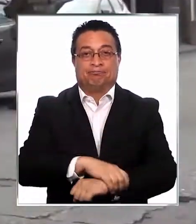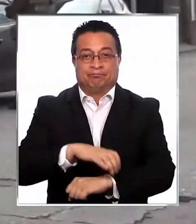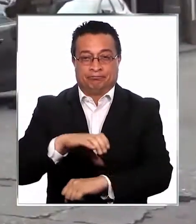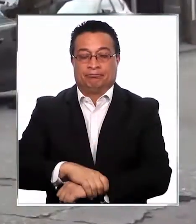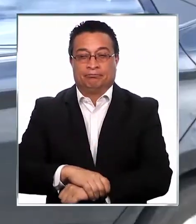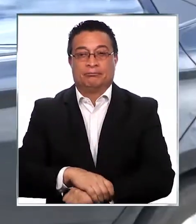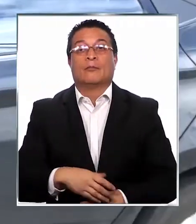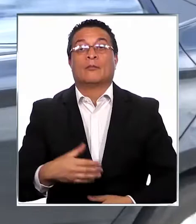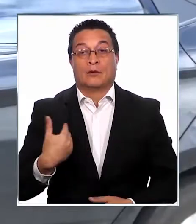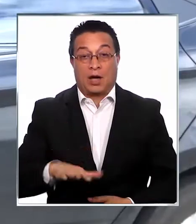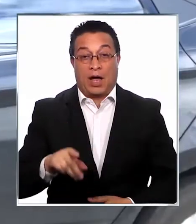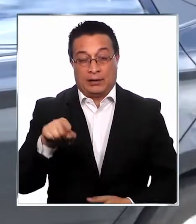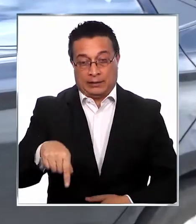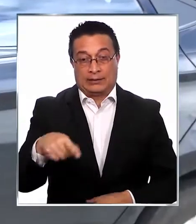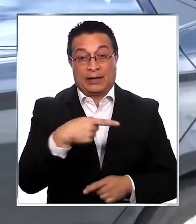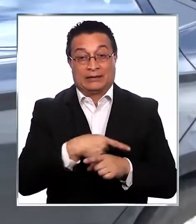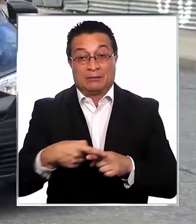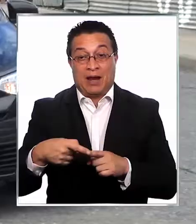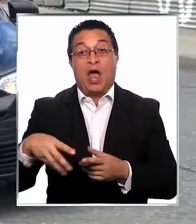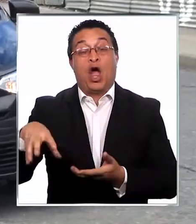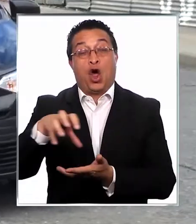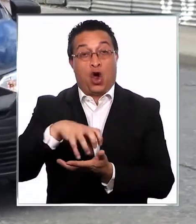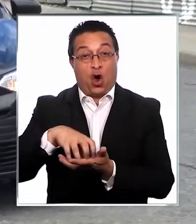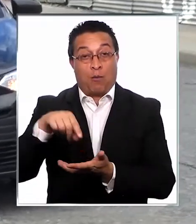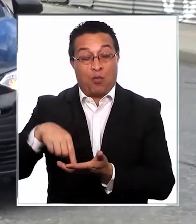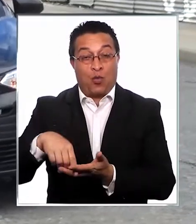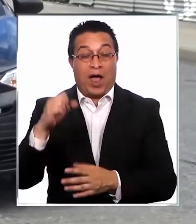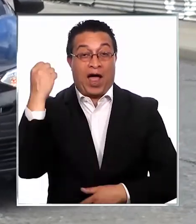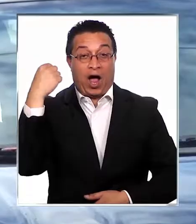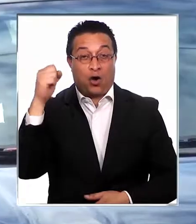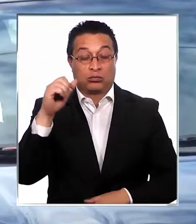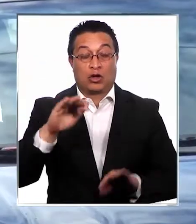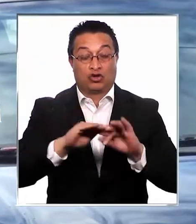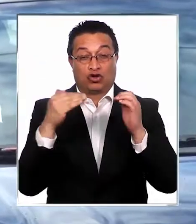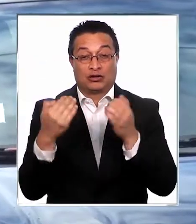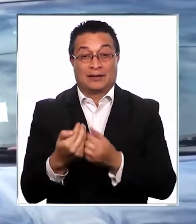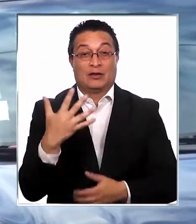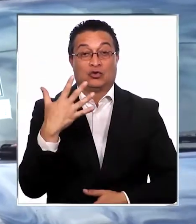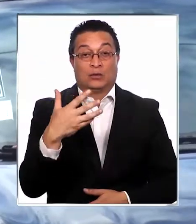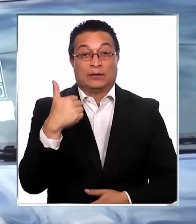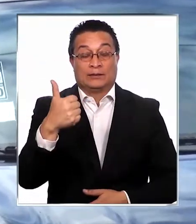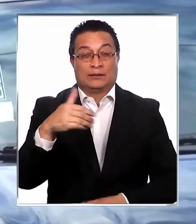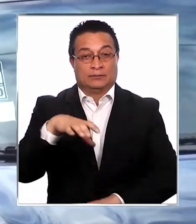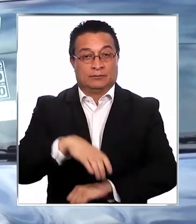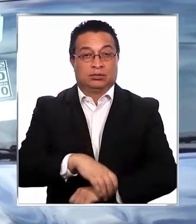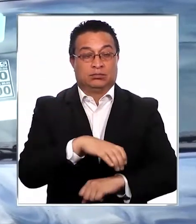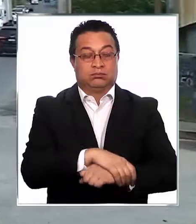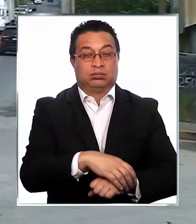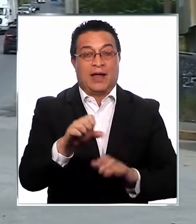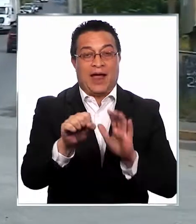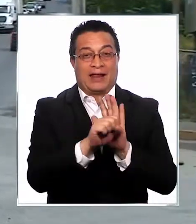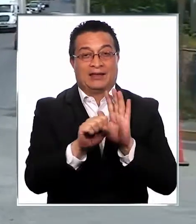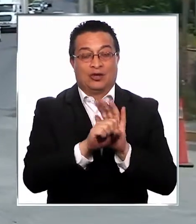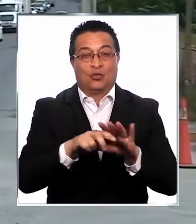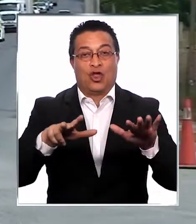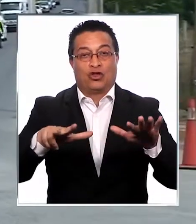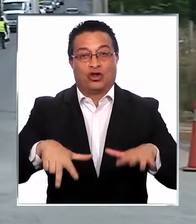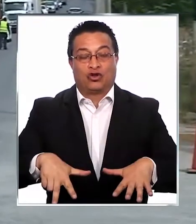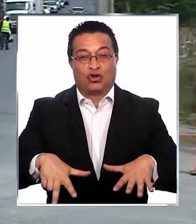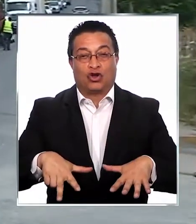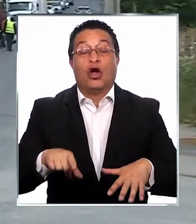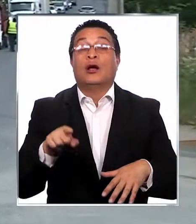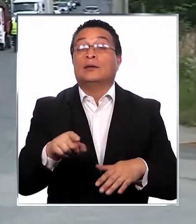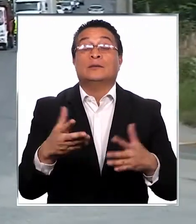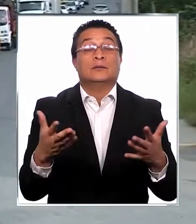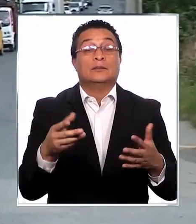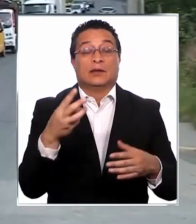detenidas. Tuvimos esta semana en la comuna de Ancud un total de 56 detenidos por infracción al artículo 18,